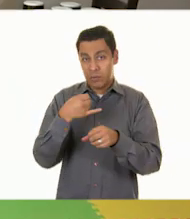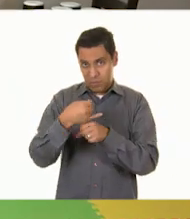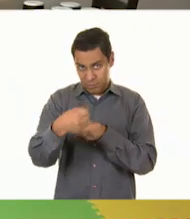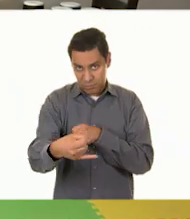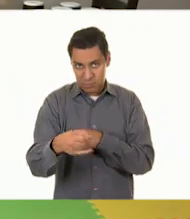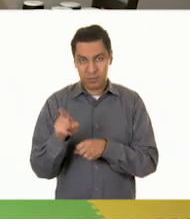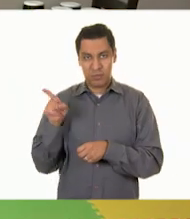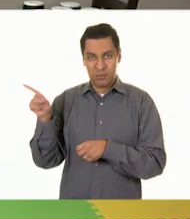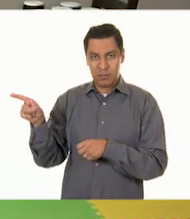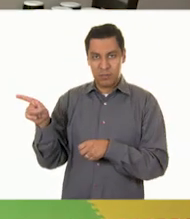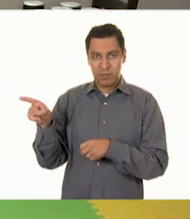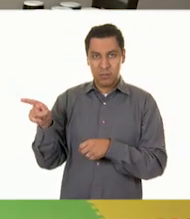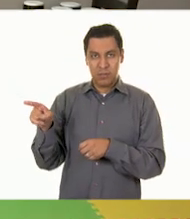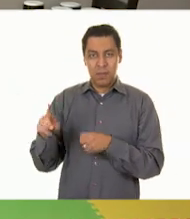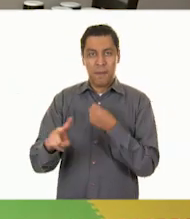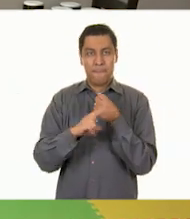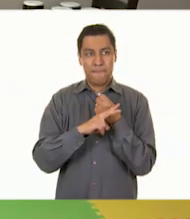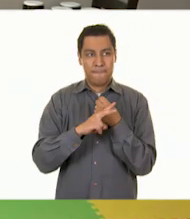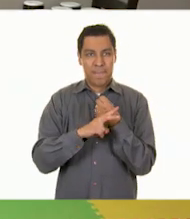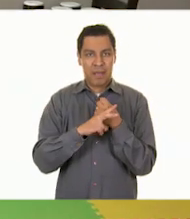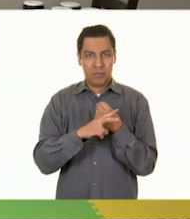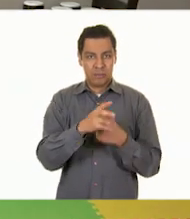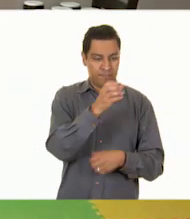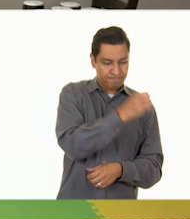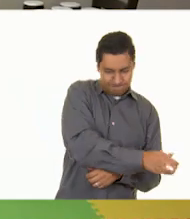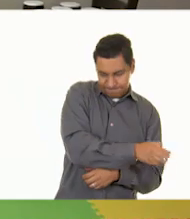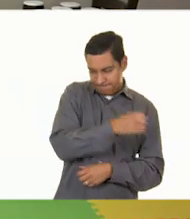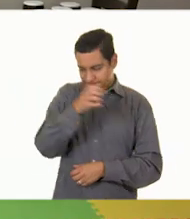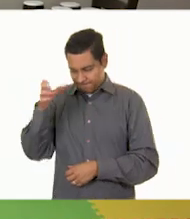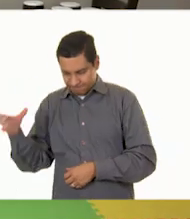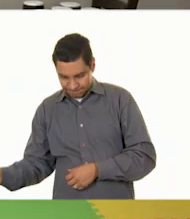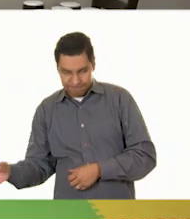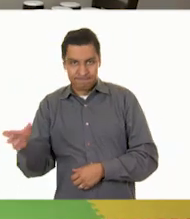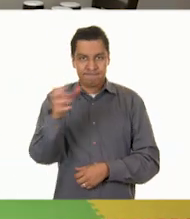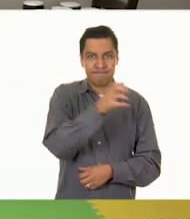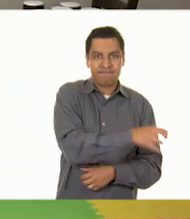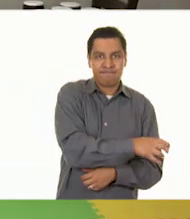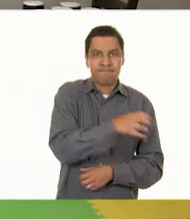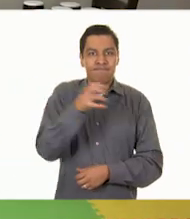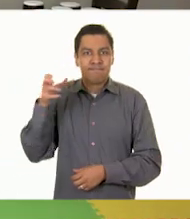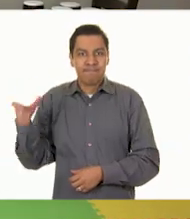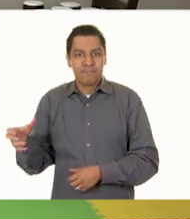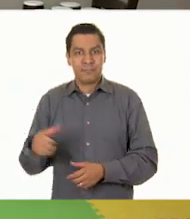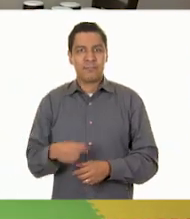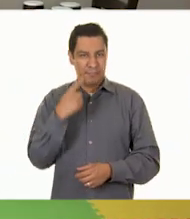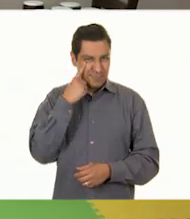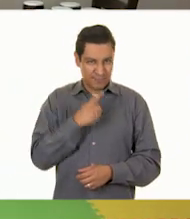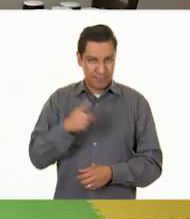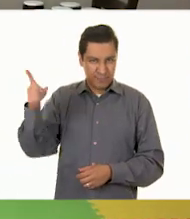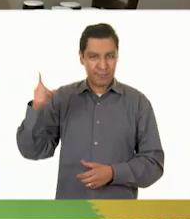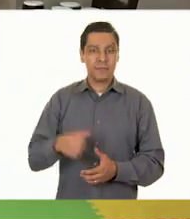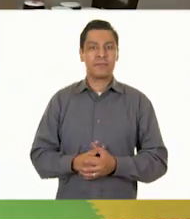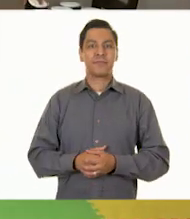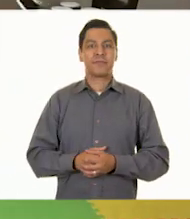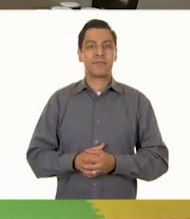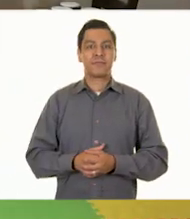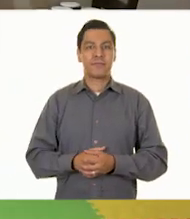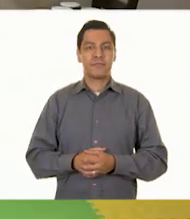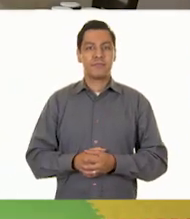es trasladar los vasos de una silla a otra manteniendo el boom en el aire vamos a intentarlo